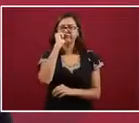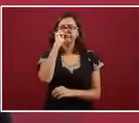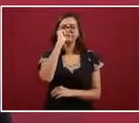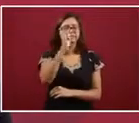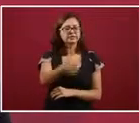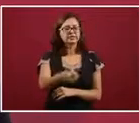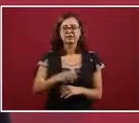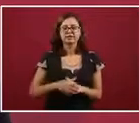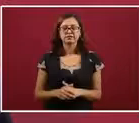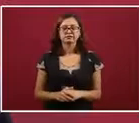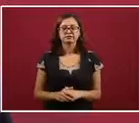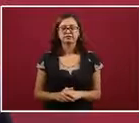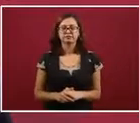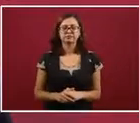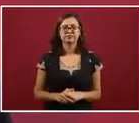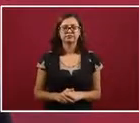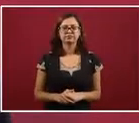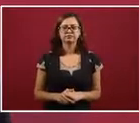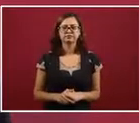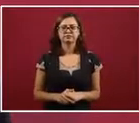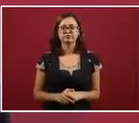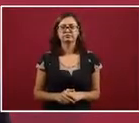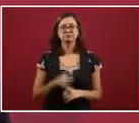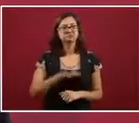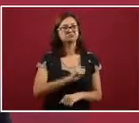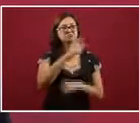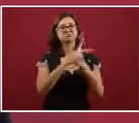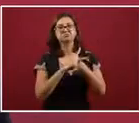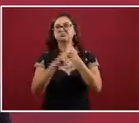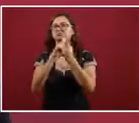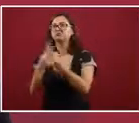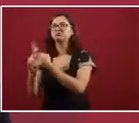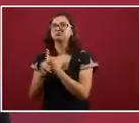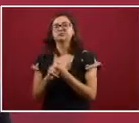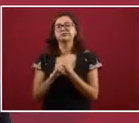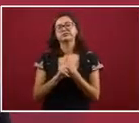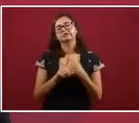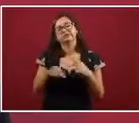No es lo mismo que en otros países.